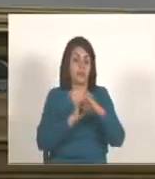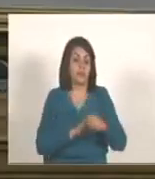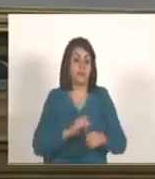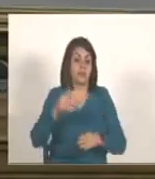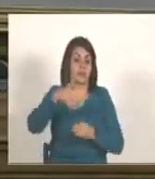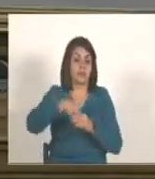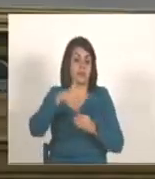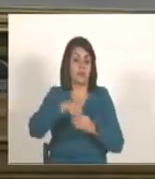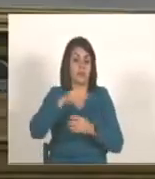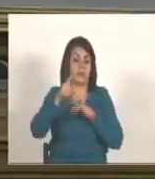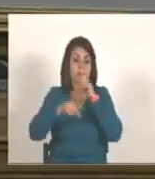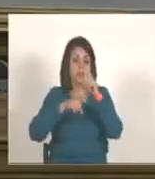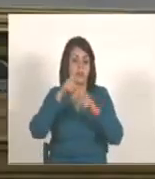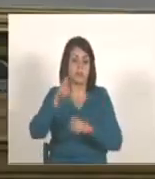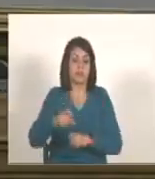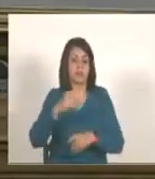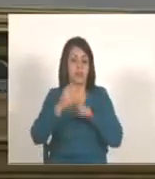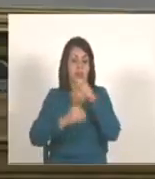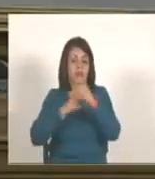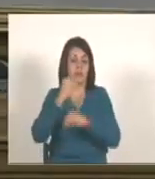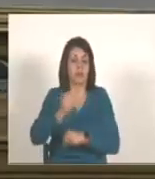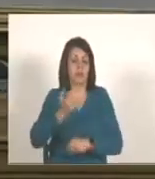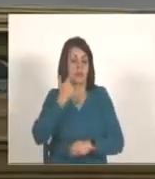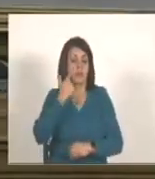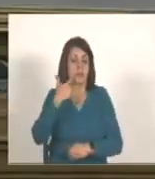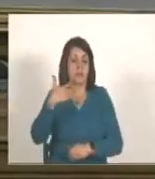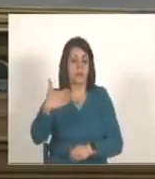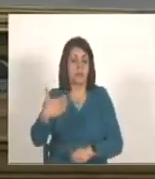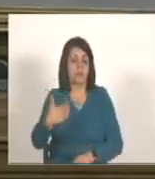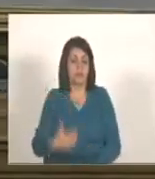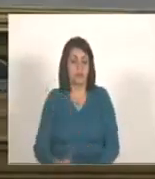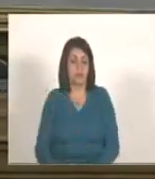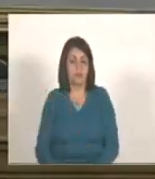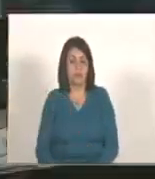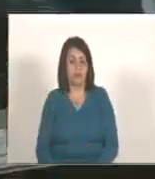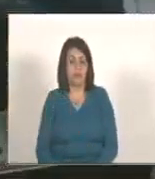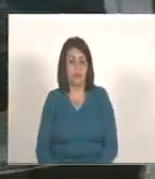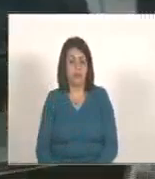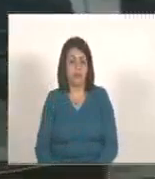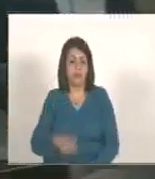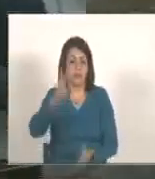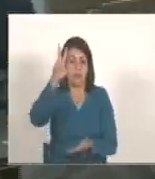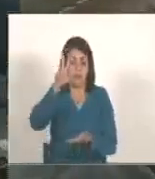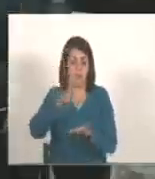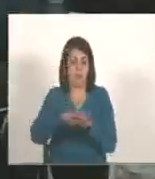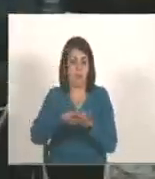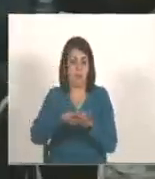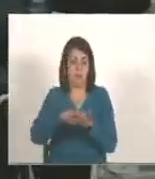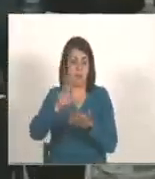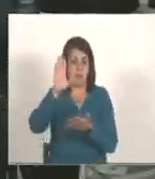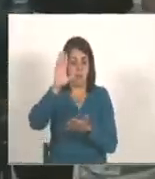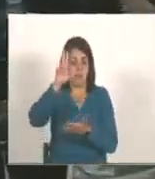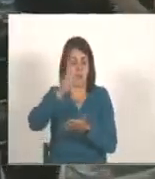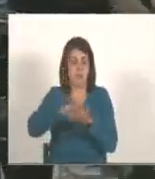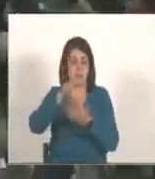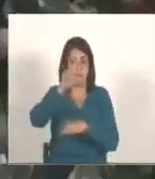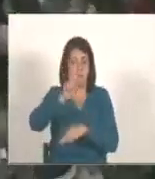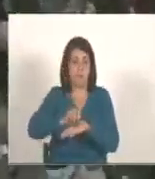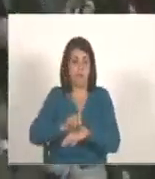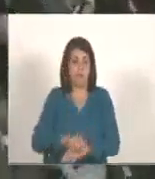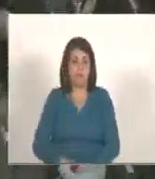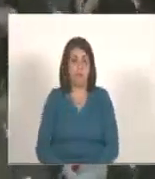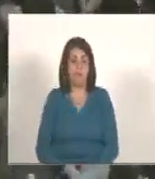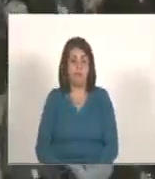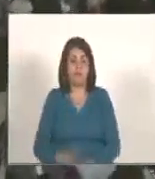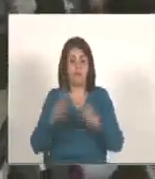a un referendo consultivo, sírvanse de manifestarlo con la señal de costumbre. Queda aprobado por unanimidad.